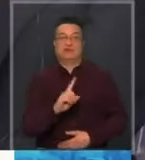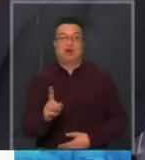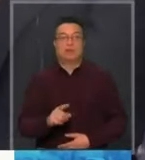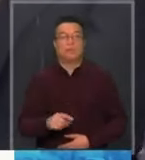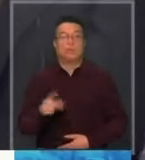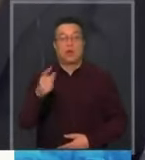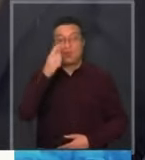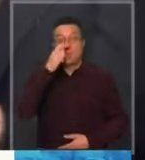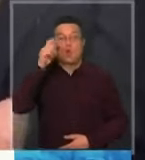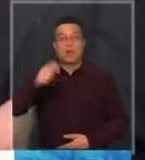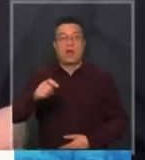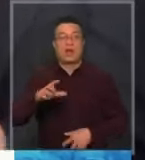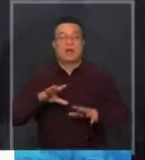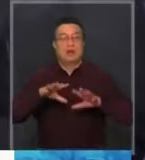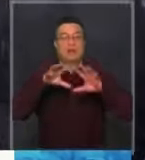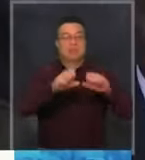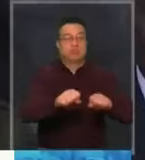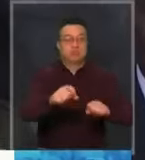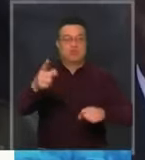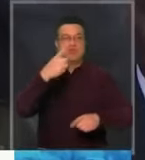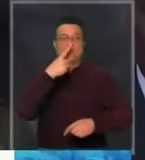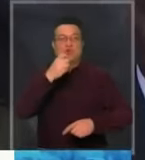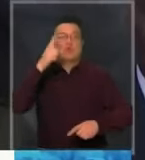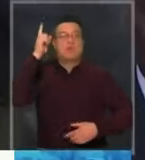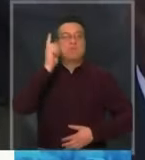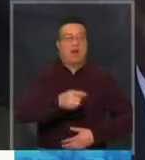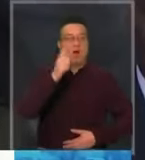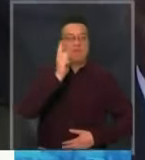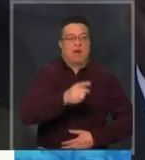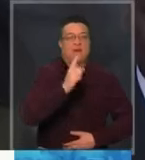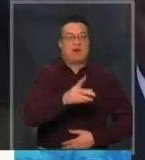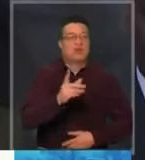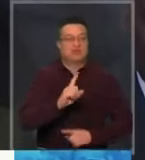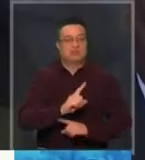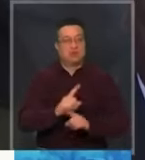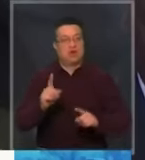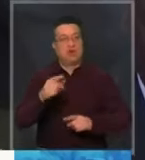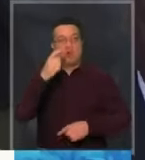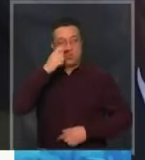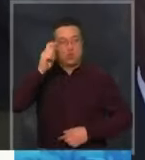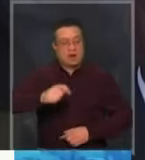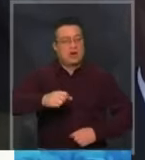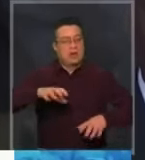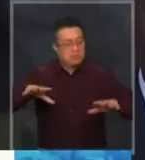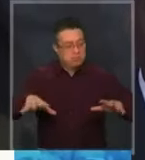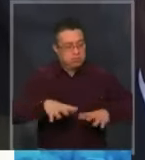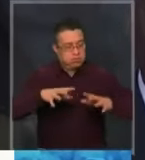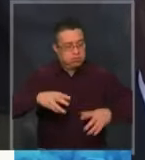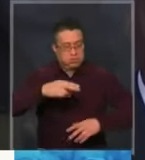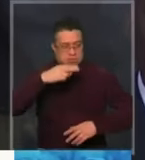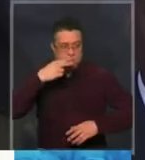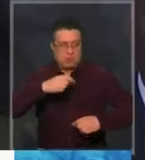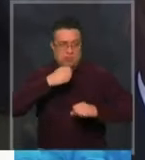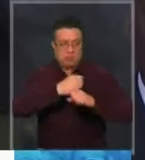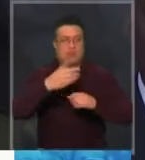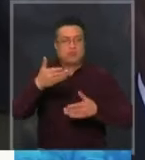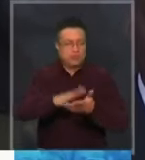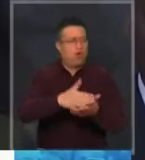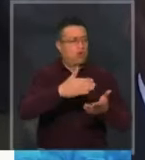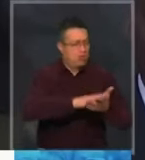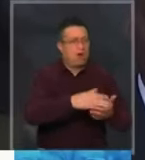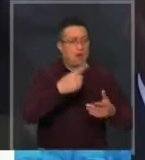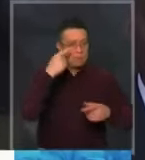Ucrania ha sido invadida por un tirano empeñado en dominar. Los ucranianos están luchando con un coraje extraordinario, sufriendo grandes pérdidas pero